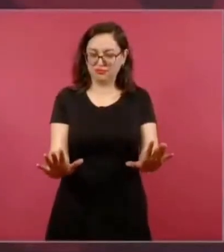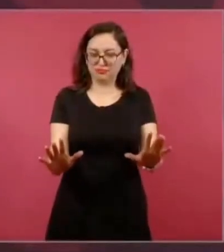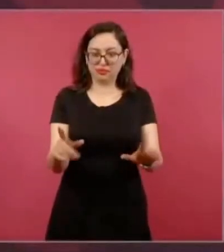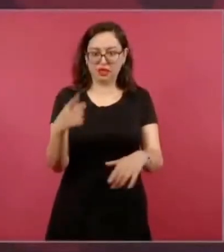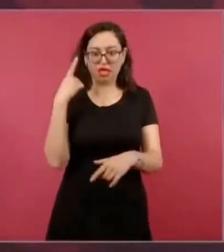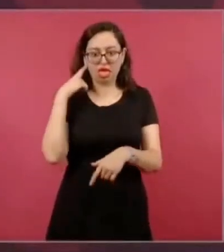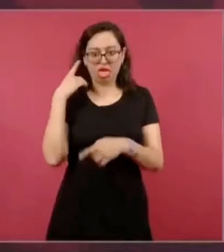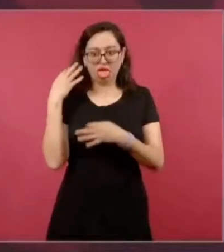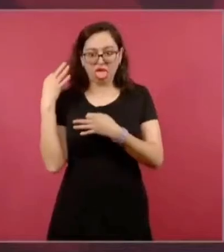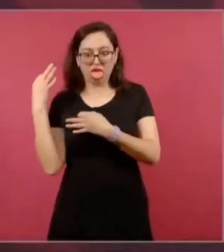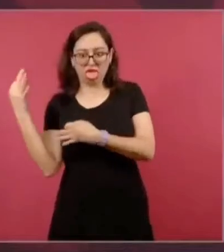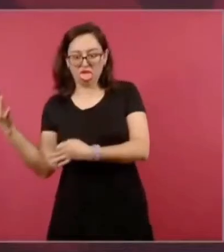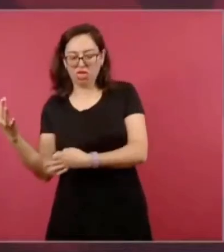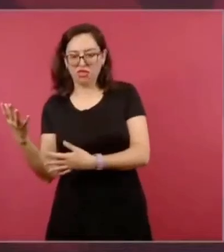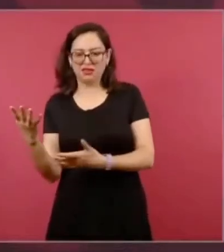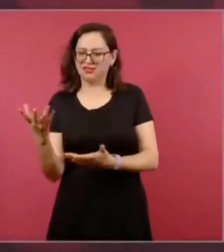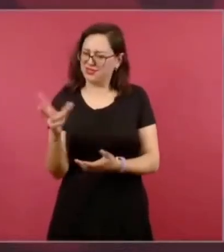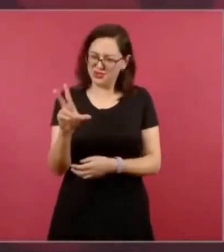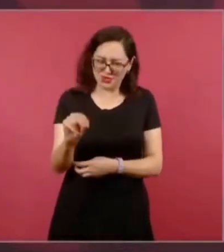ustedes voladas,